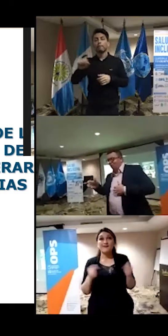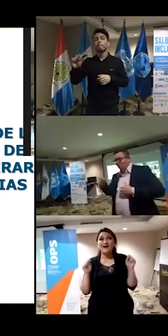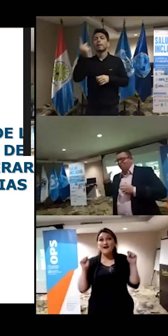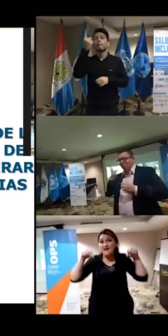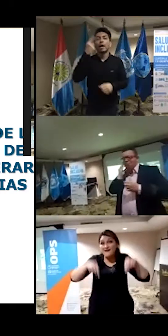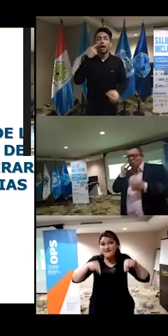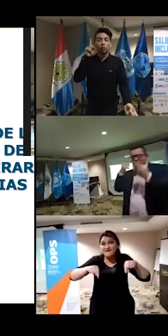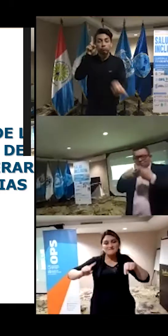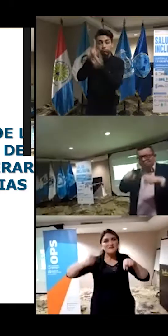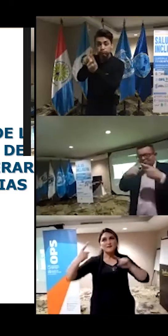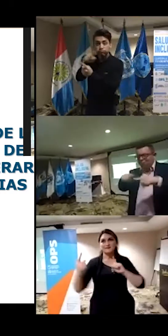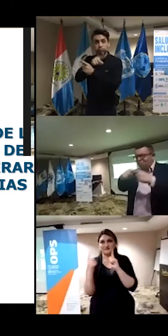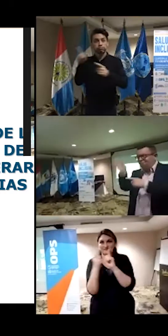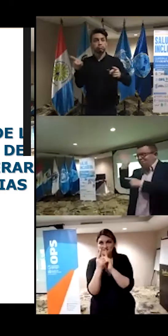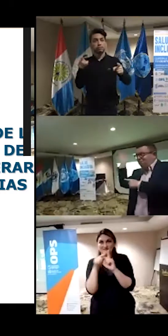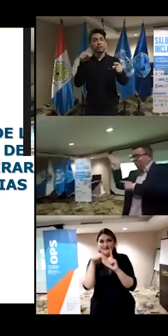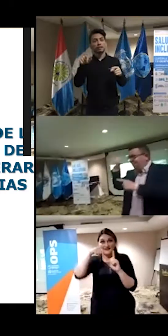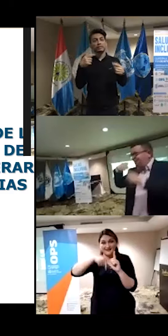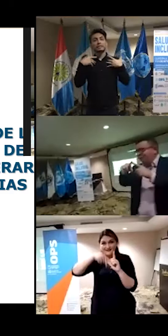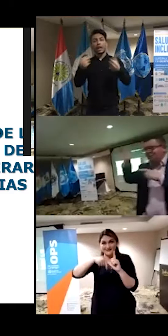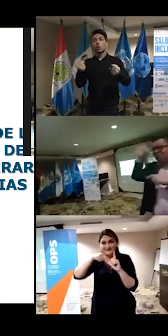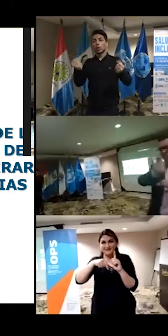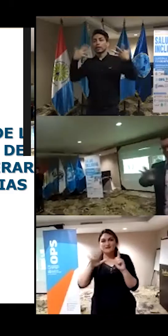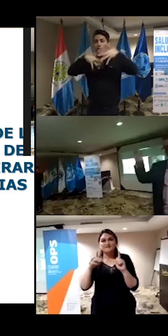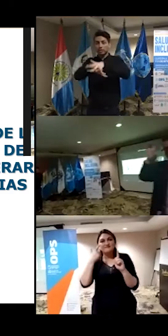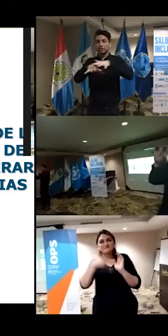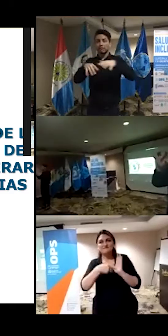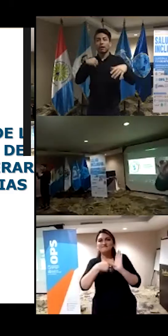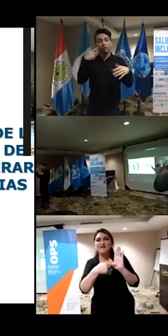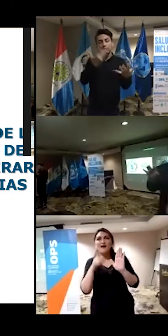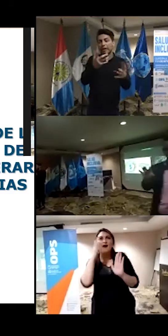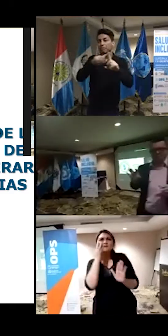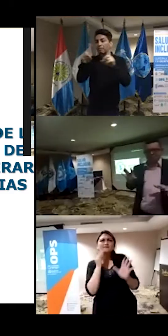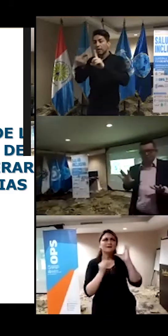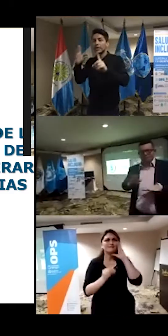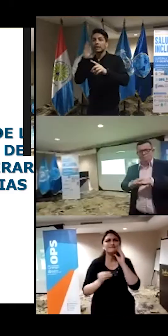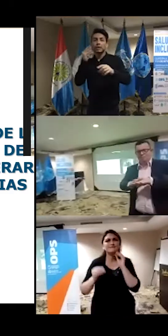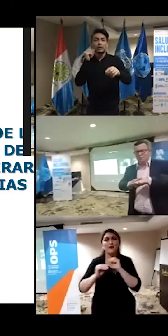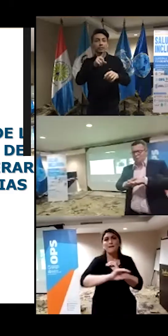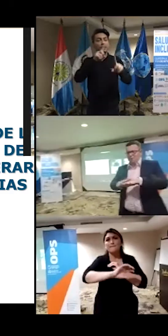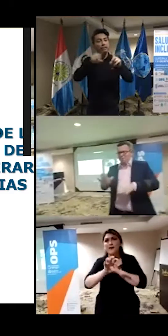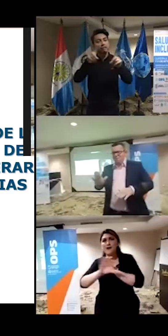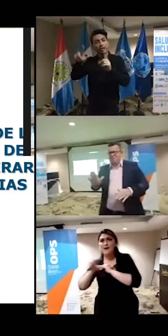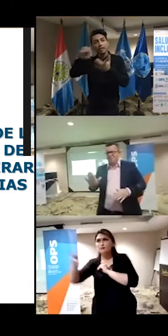tiene como tema la salud inclusiva, hemos presentado diferentes experiencias de distintos países.